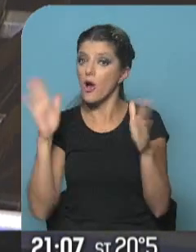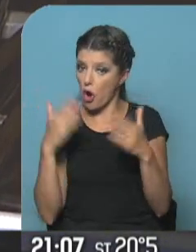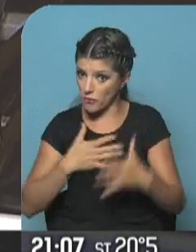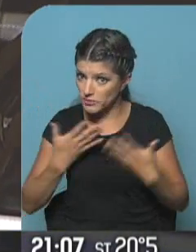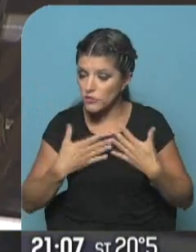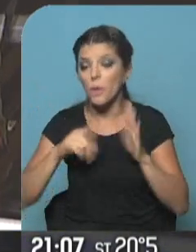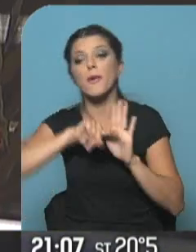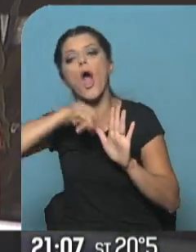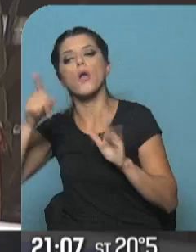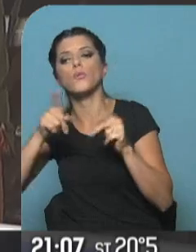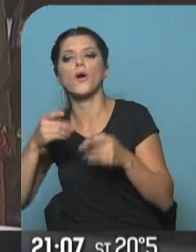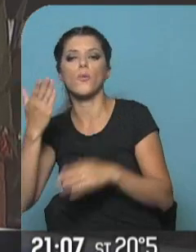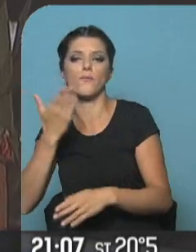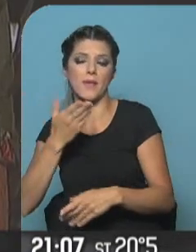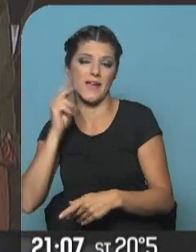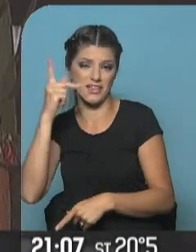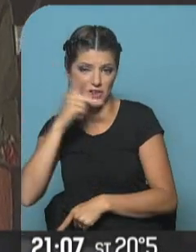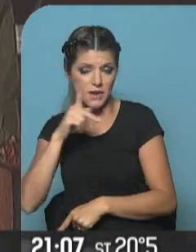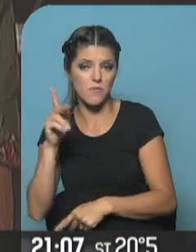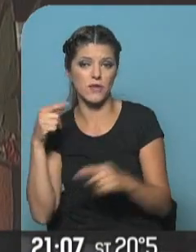ya en busca de más ecos. Marta Perín.